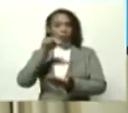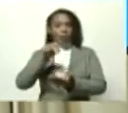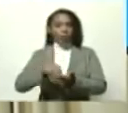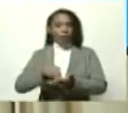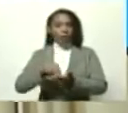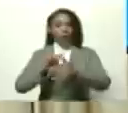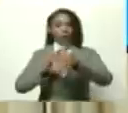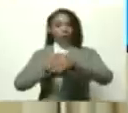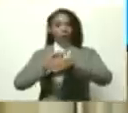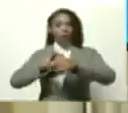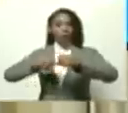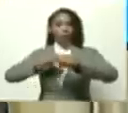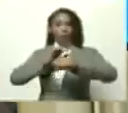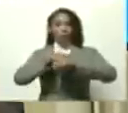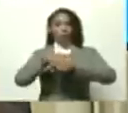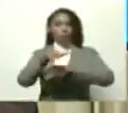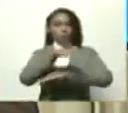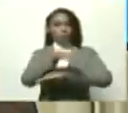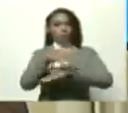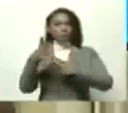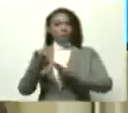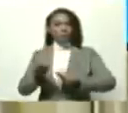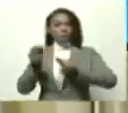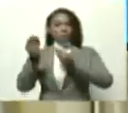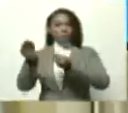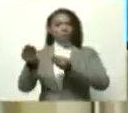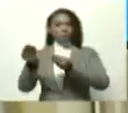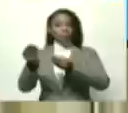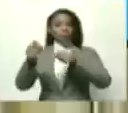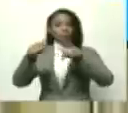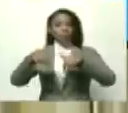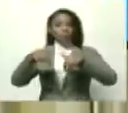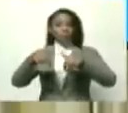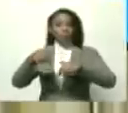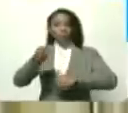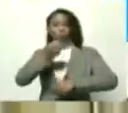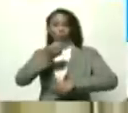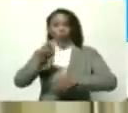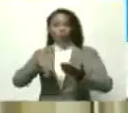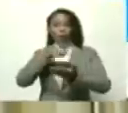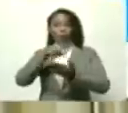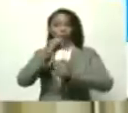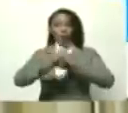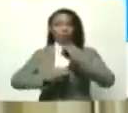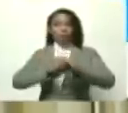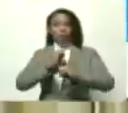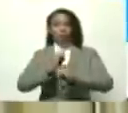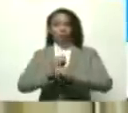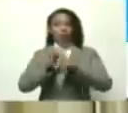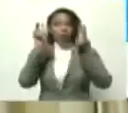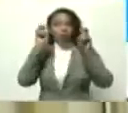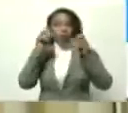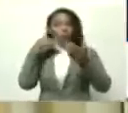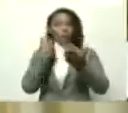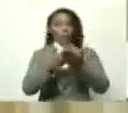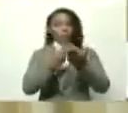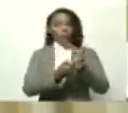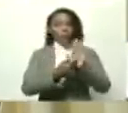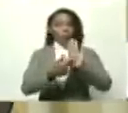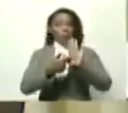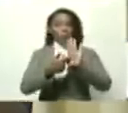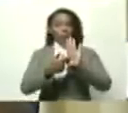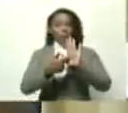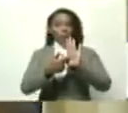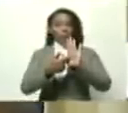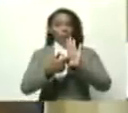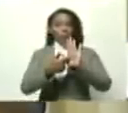Jorge Rodríguez, donde entregaba a esta prensa nacional e internacional nuevas pruebas y testimonios de